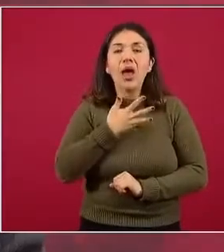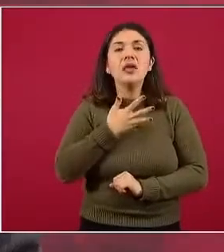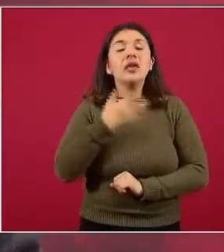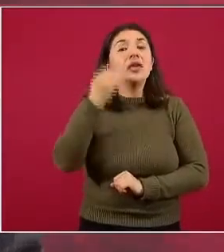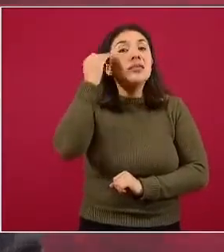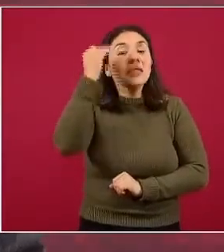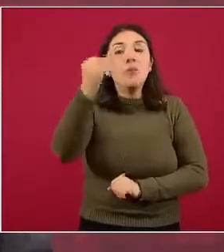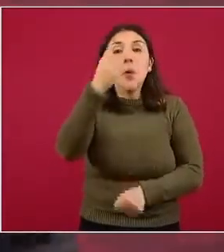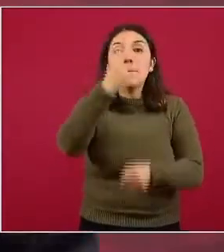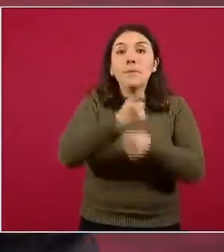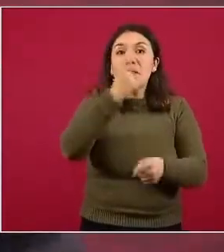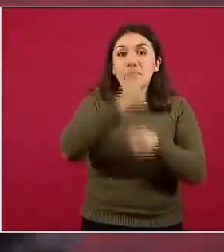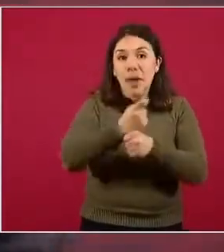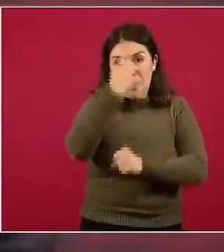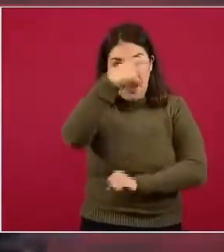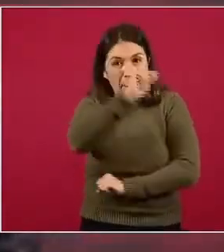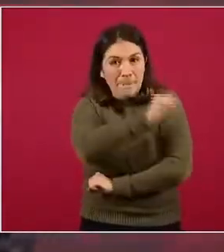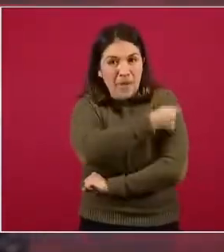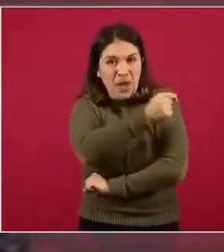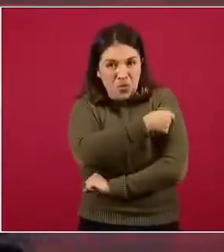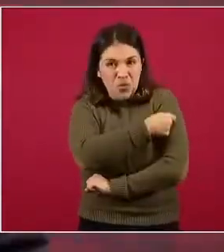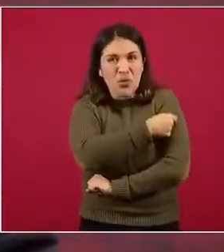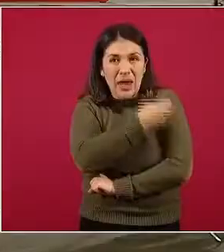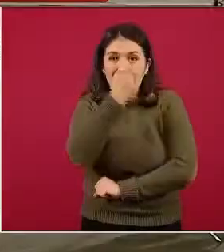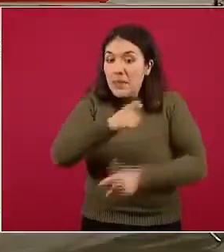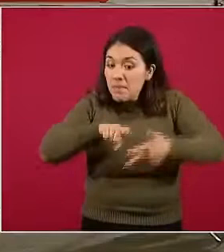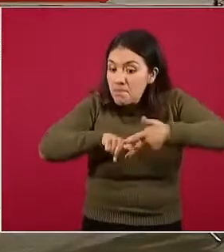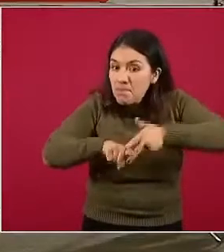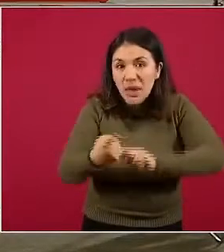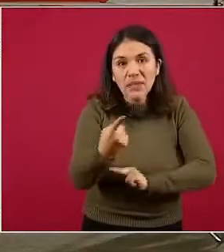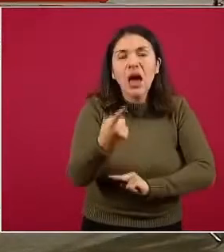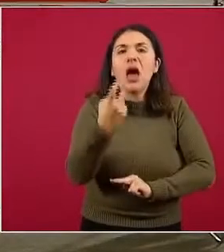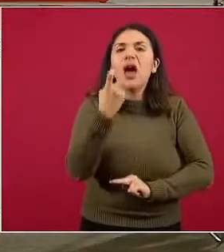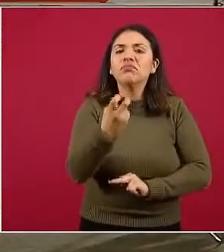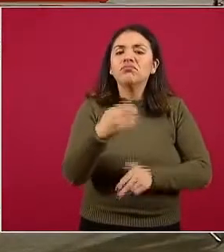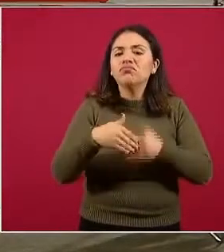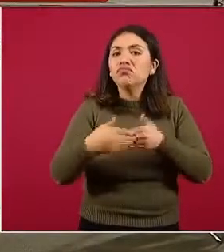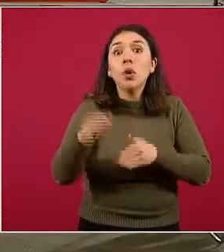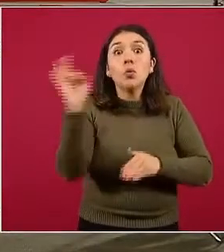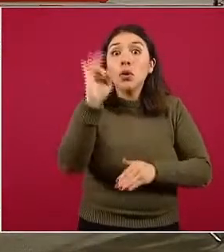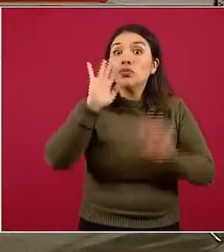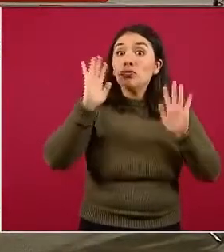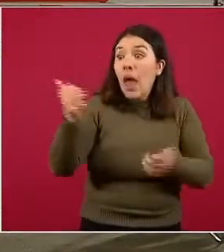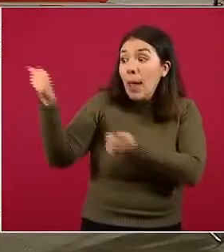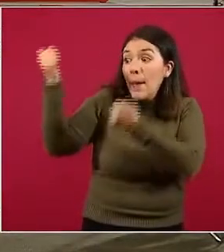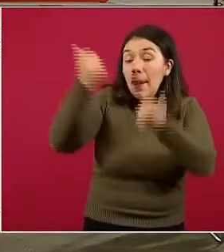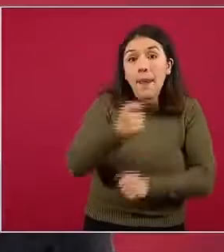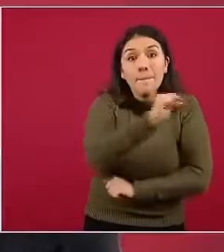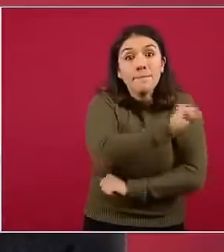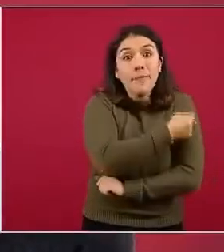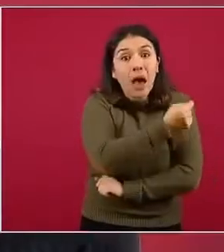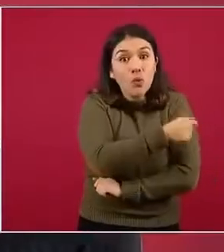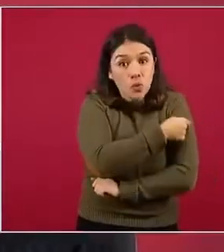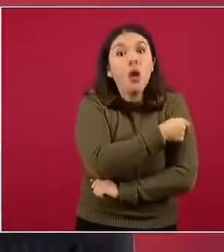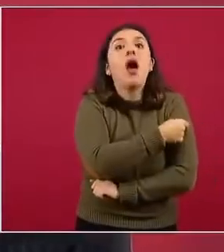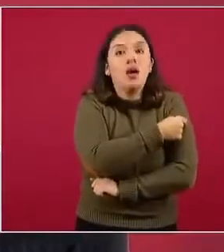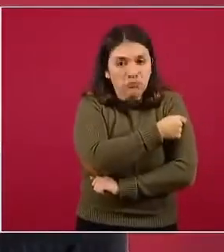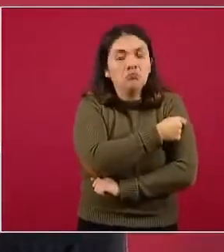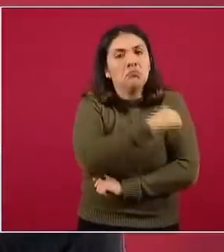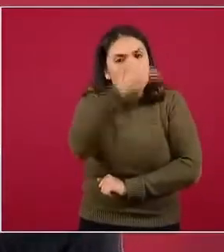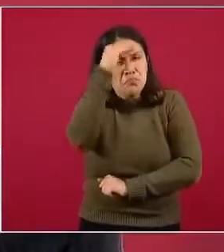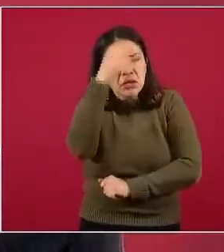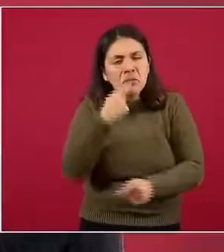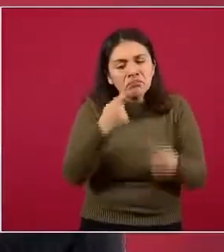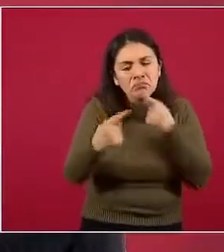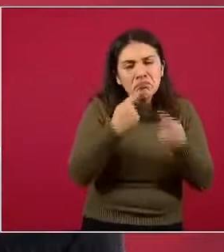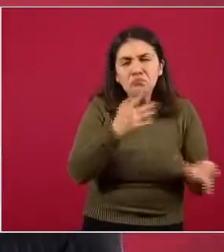etapa 1, la etapa 1 es esta etapa de arranque que empezará tan pronto lleguen las primeras vacunas y se anticipa que las